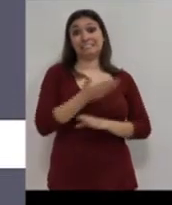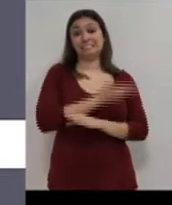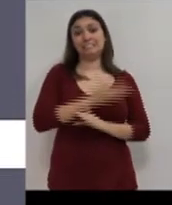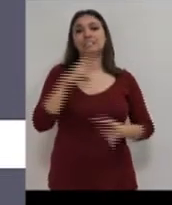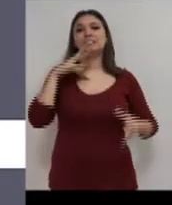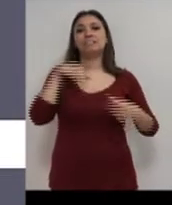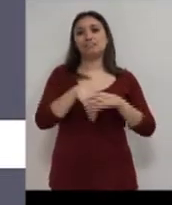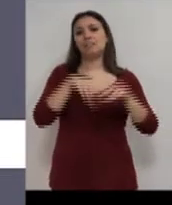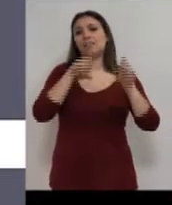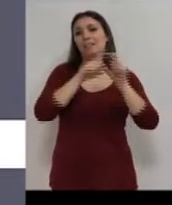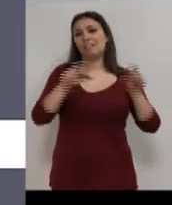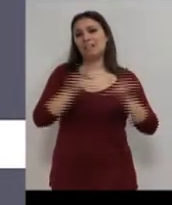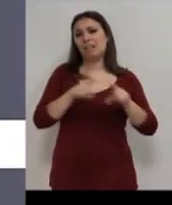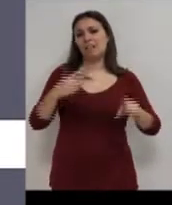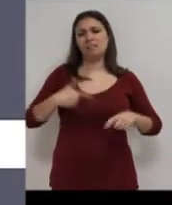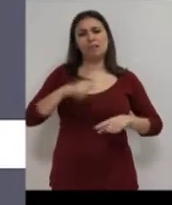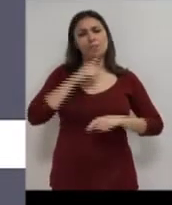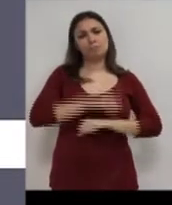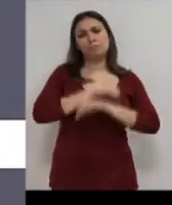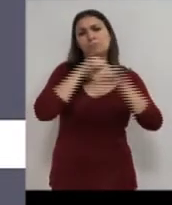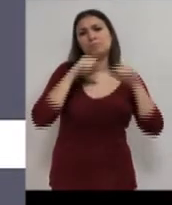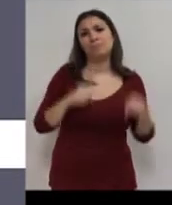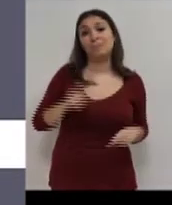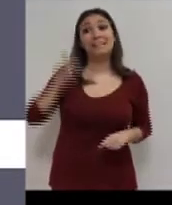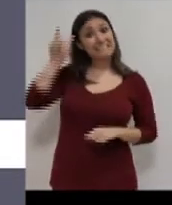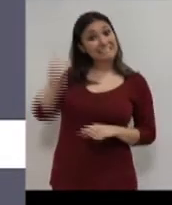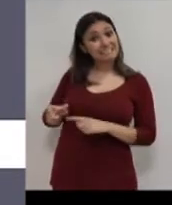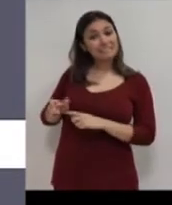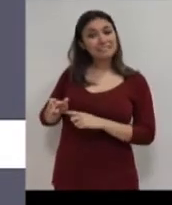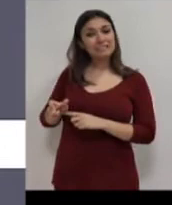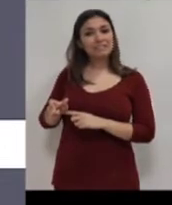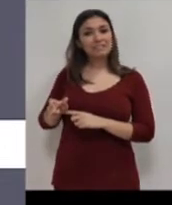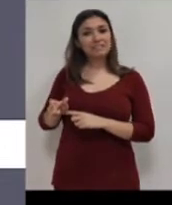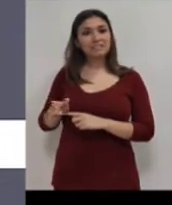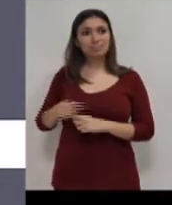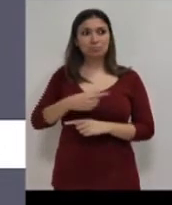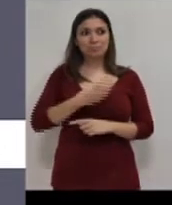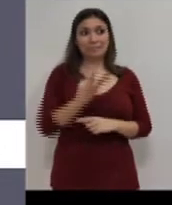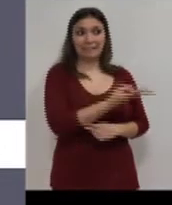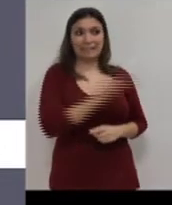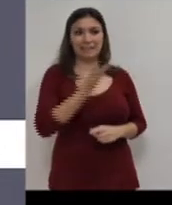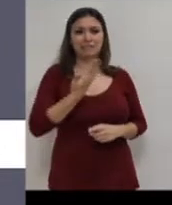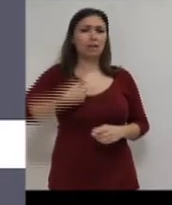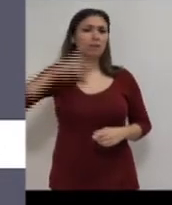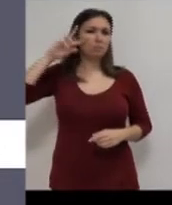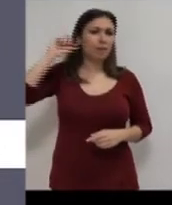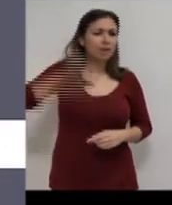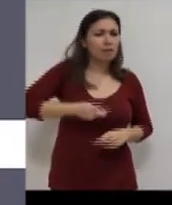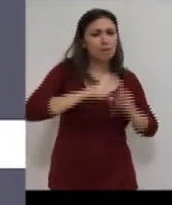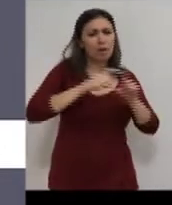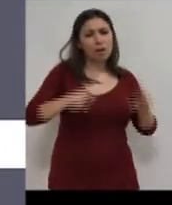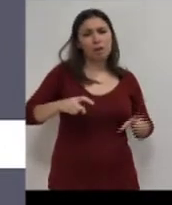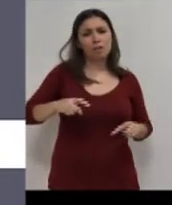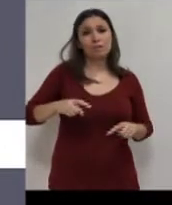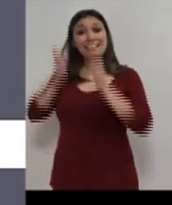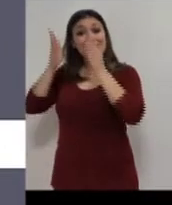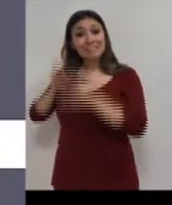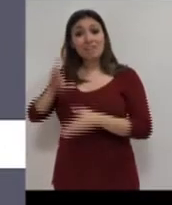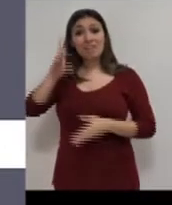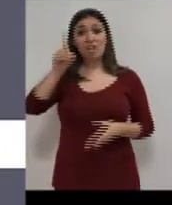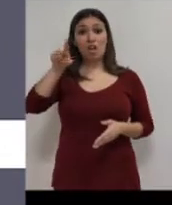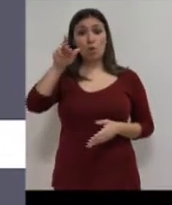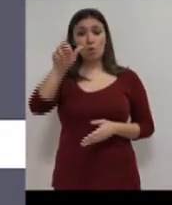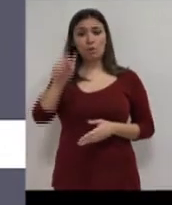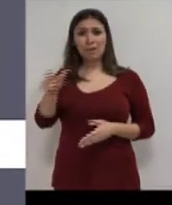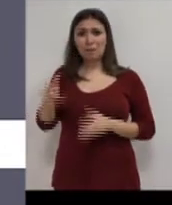los otros 3 participantes, pertenecen a entidades muy consolidadas y, o sea, con amplia